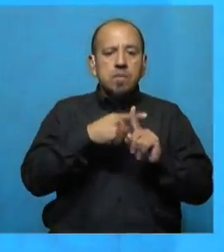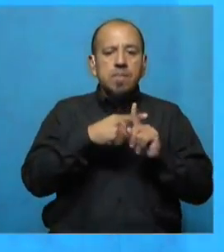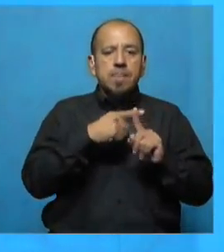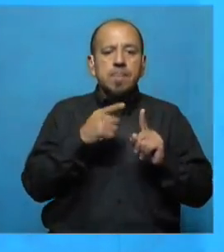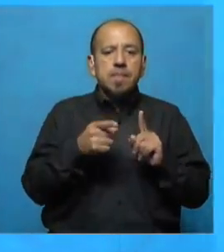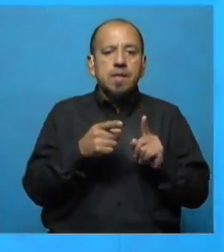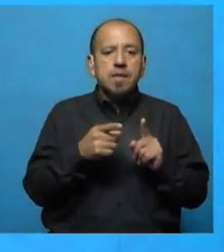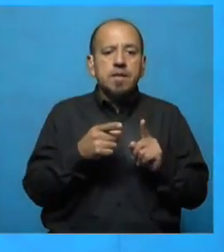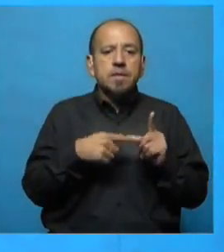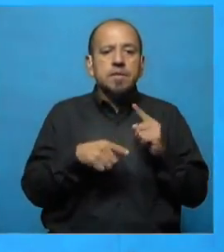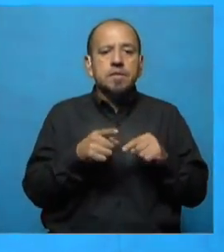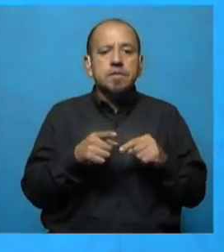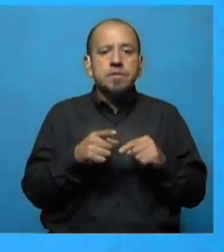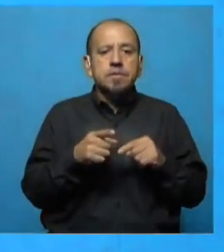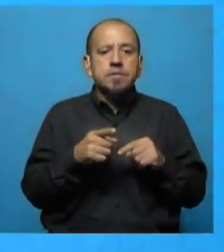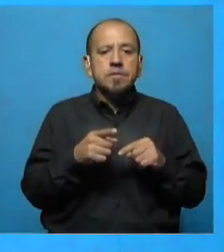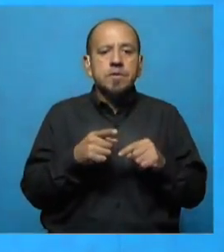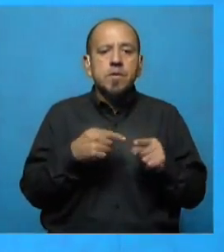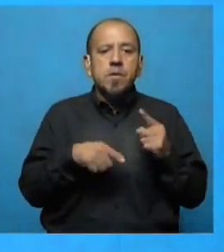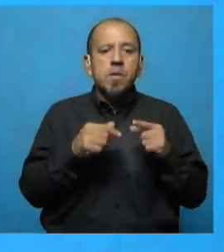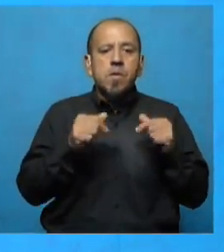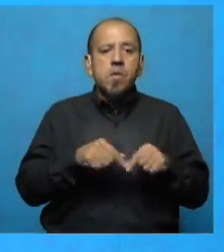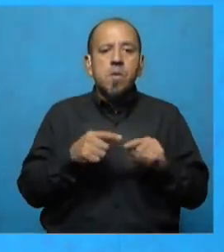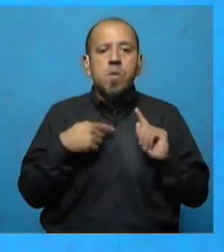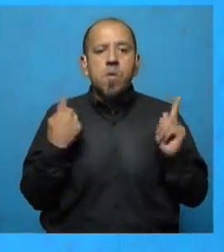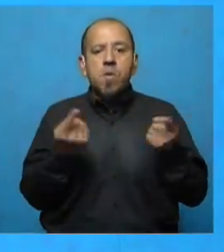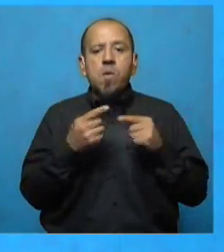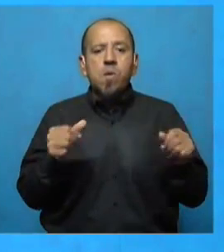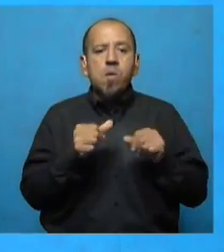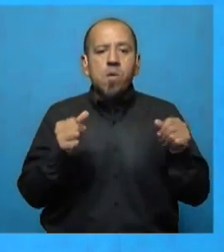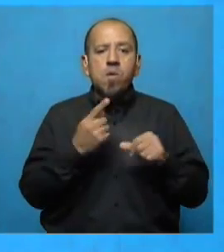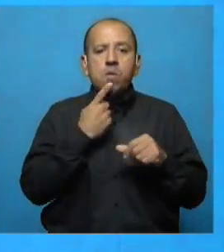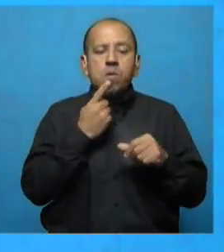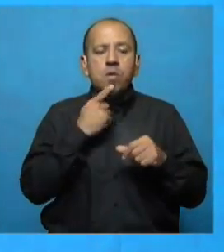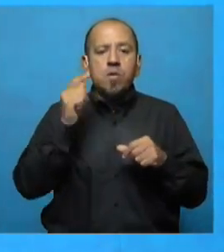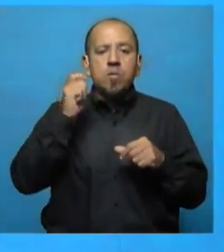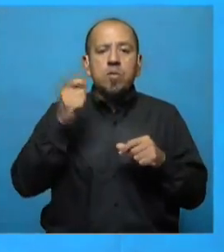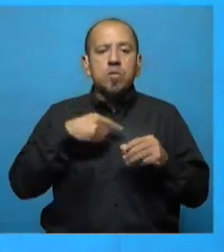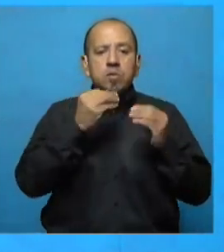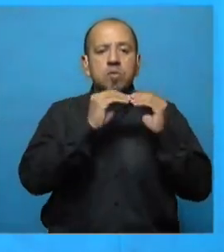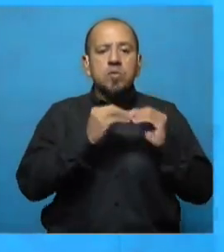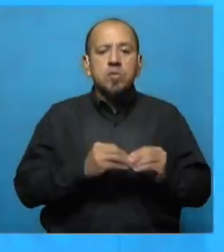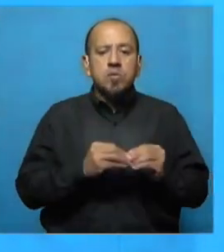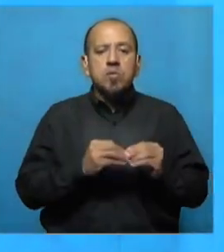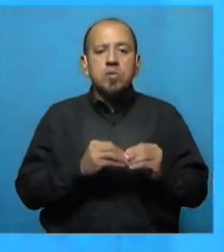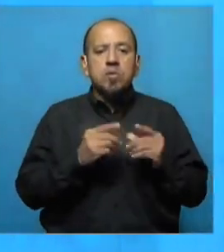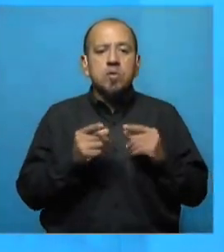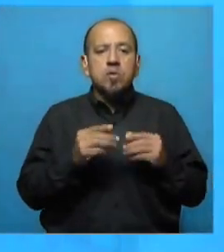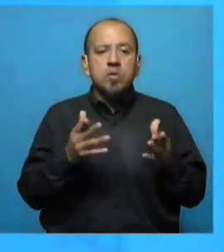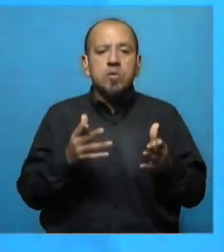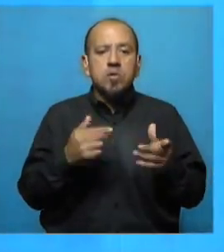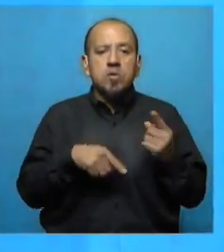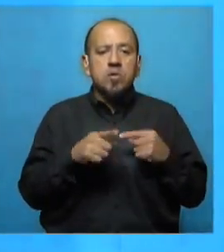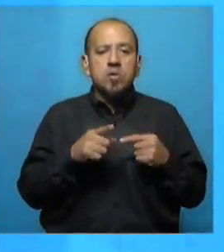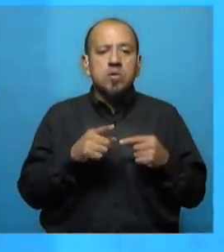sea es como si nosotros se pensara que nosotros que estamos acá somos los que diseñamos las políticas públicas y elaboramos los presupuestos luego es claro